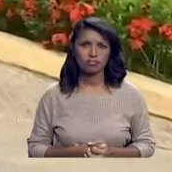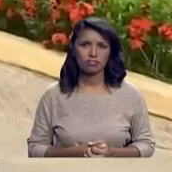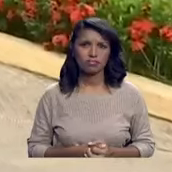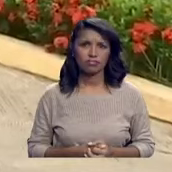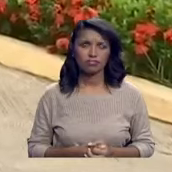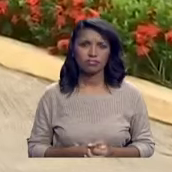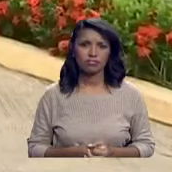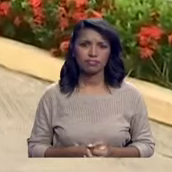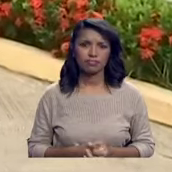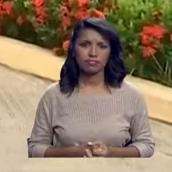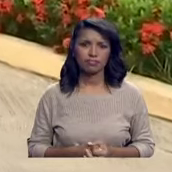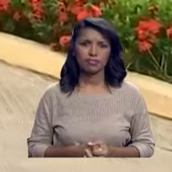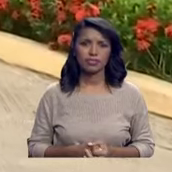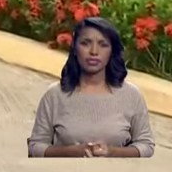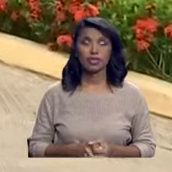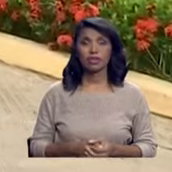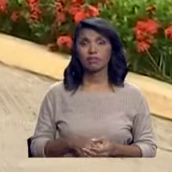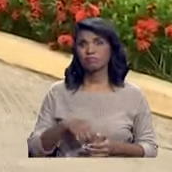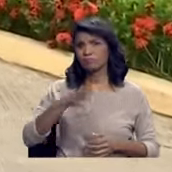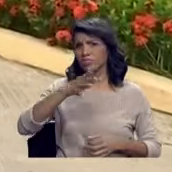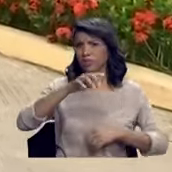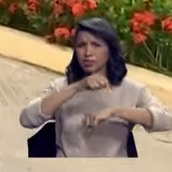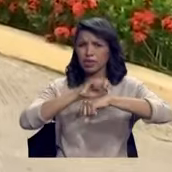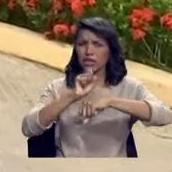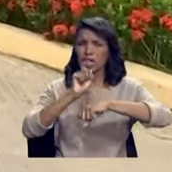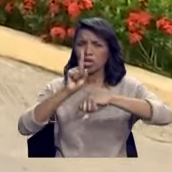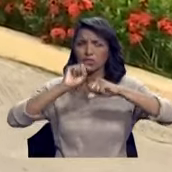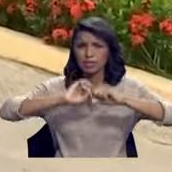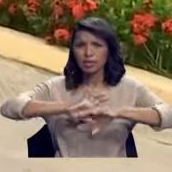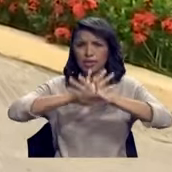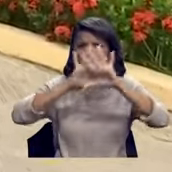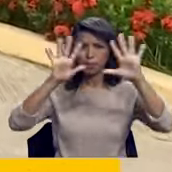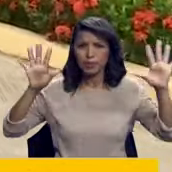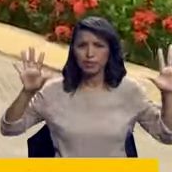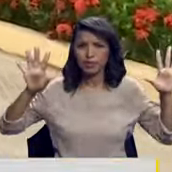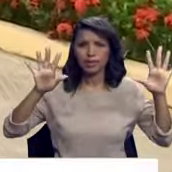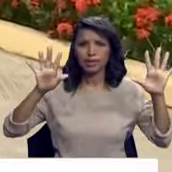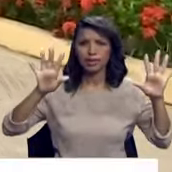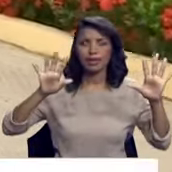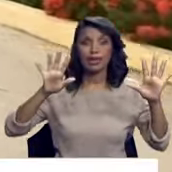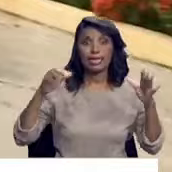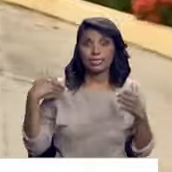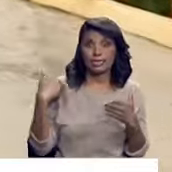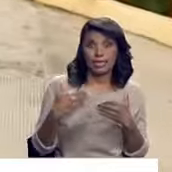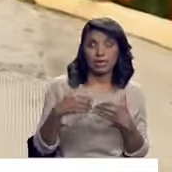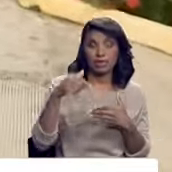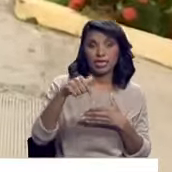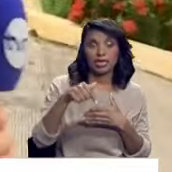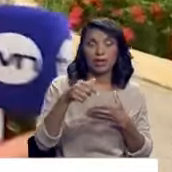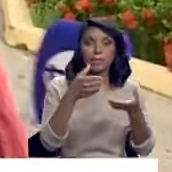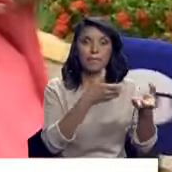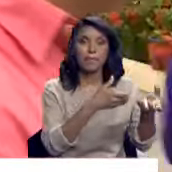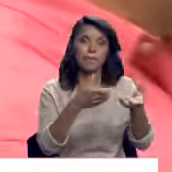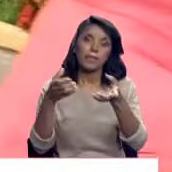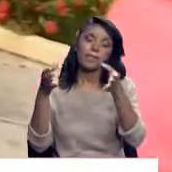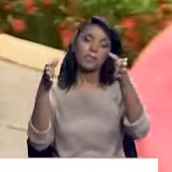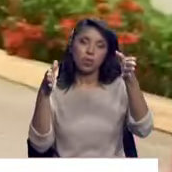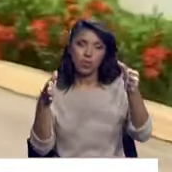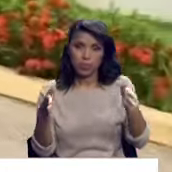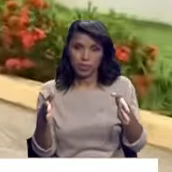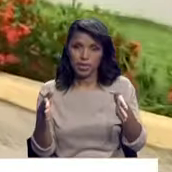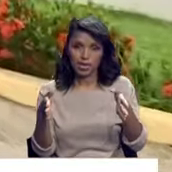En efecto, compañeros, aproximadamente a las 11 de la mañana llegaron acá a la Escuela República de Costa Rica los bomberos, producto